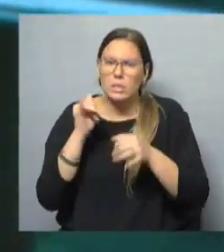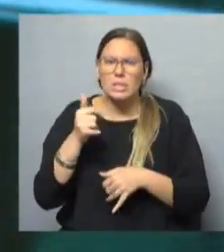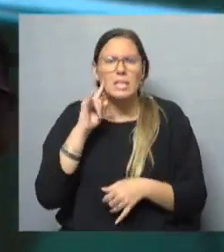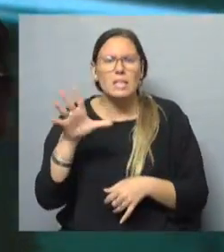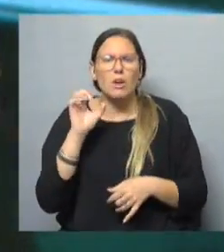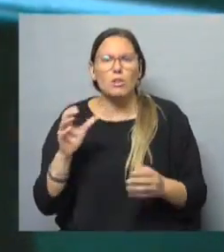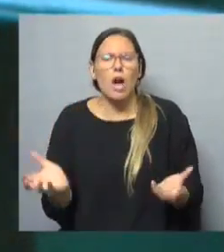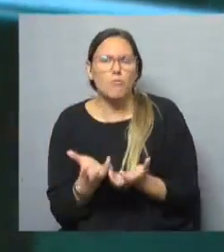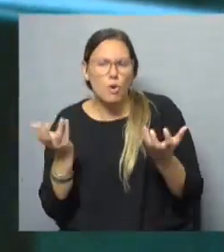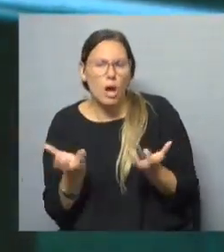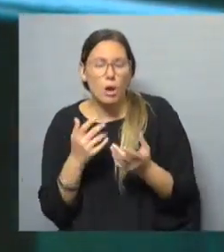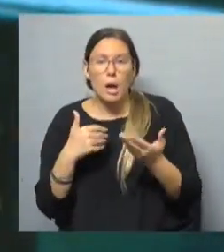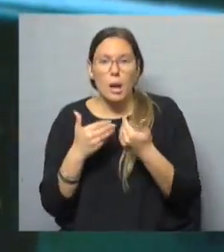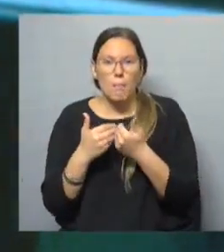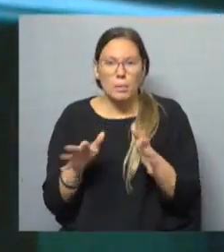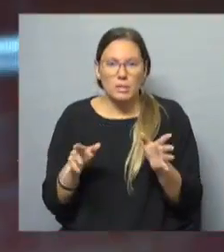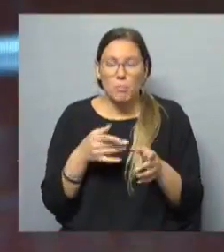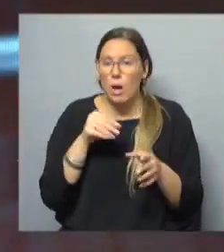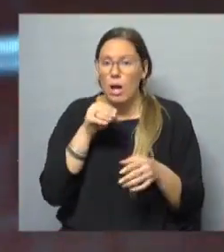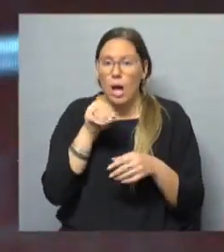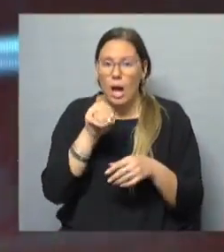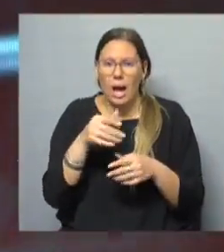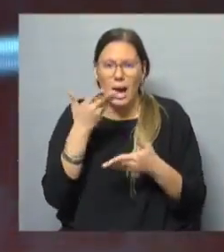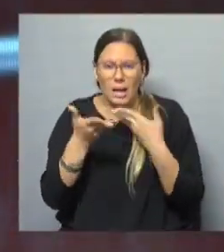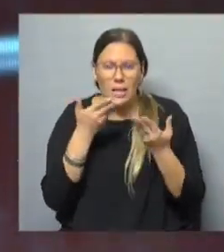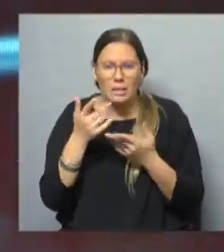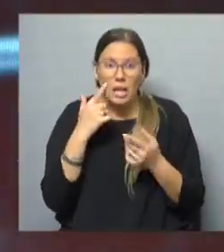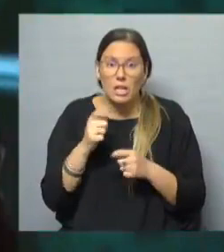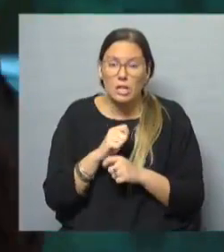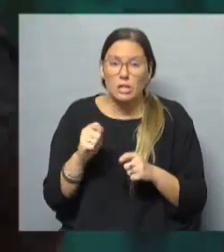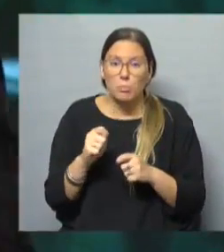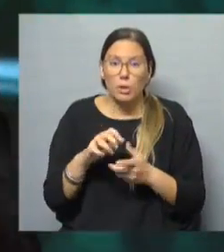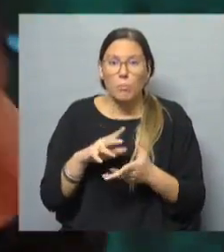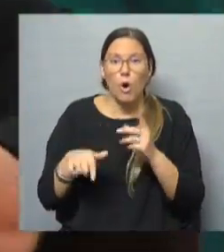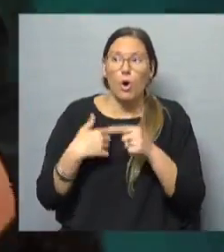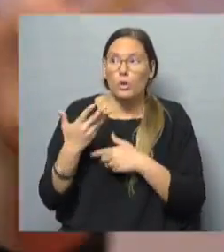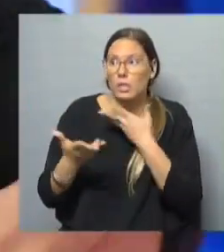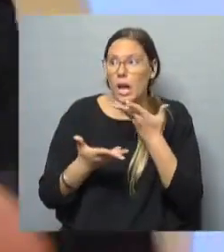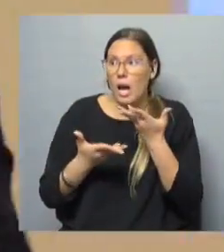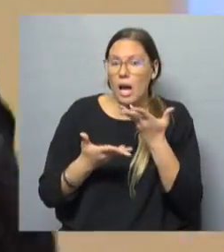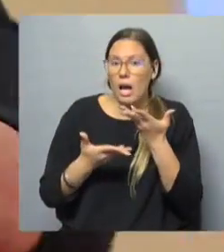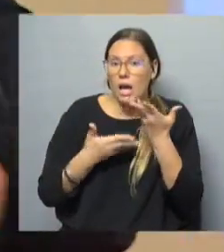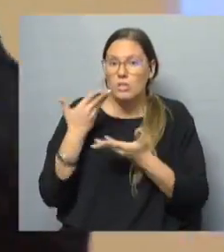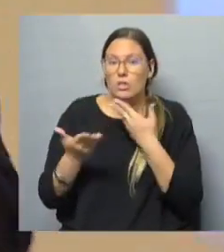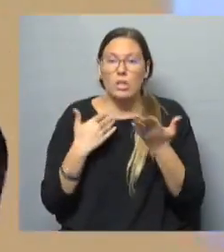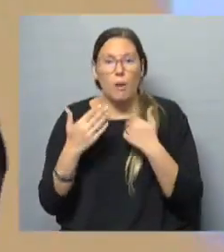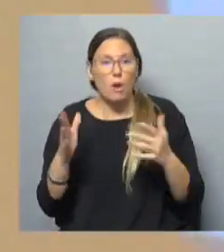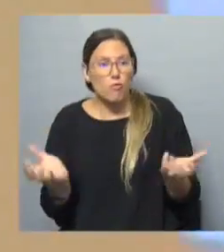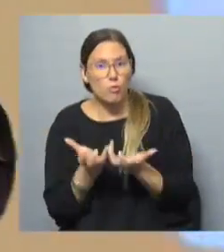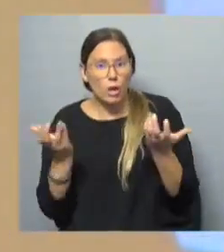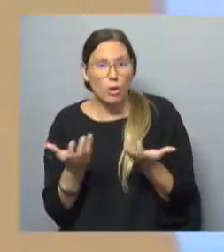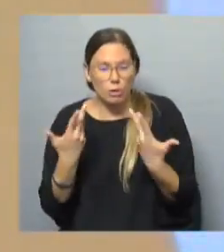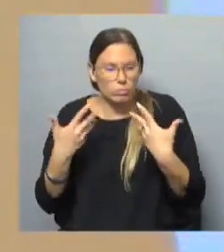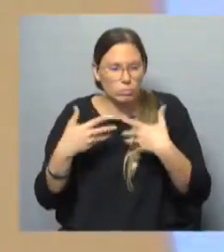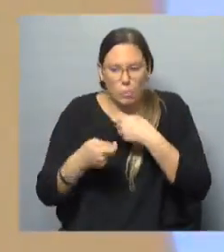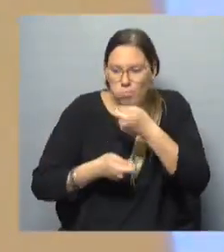acuerdas de Fuego? Y empezamos a tararear y de repente... Divagamos. Che, y si metemos como guiños de otras canciones que hablan del fuego y de... Ta, dale. Y fue como